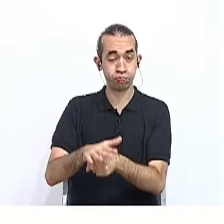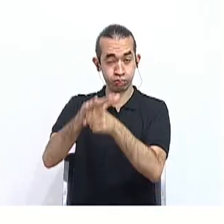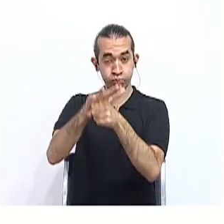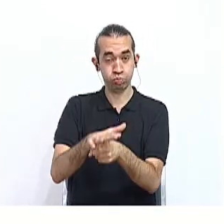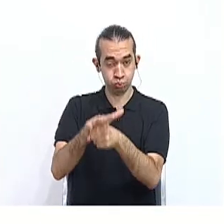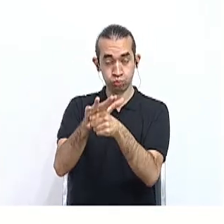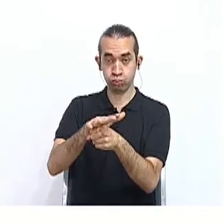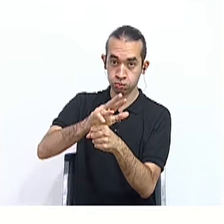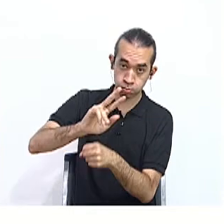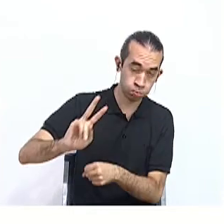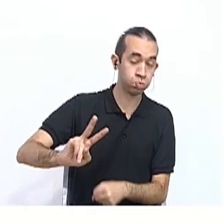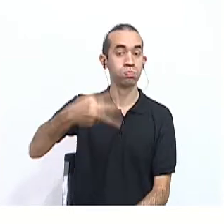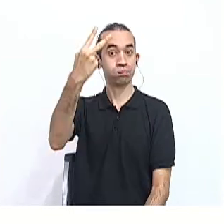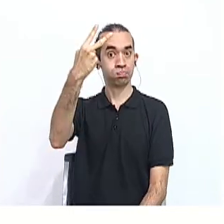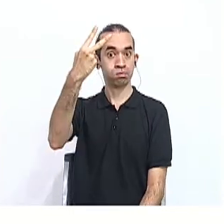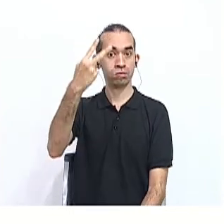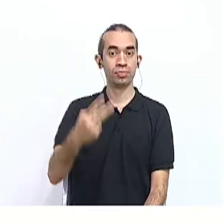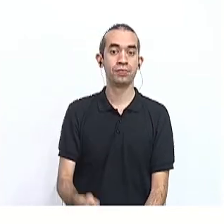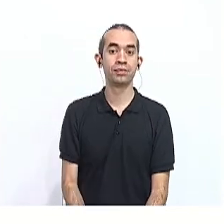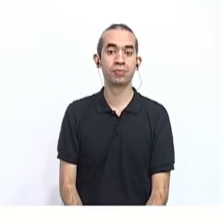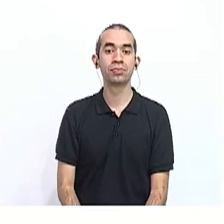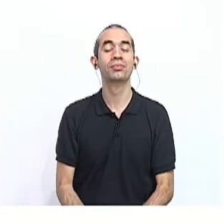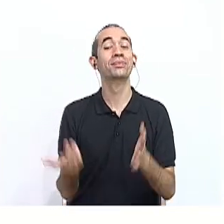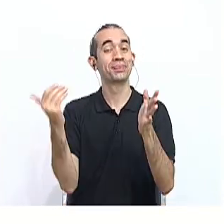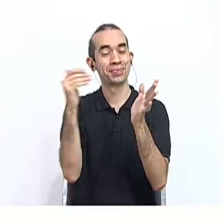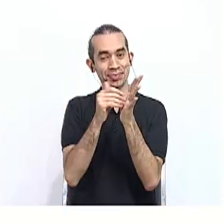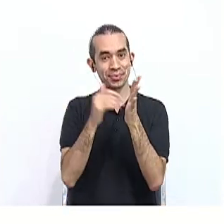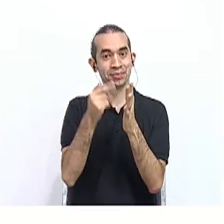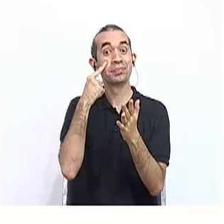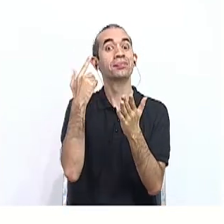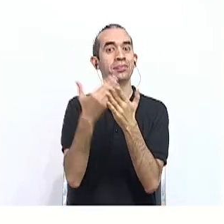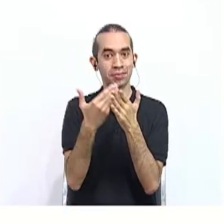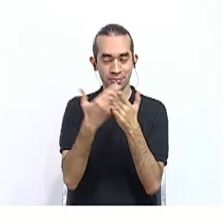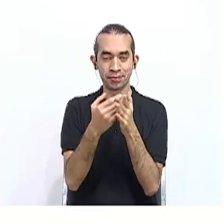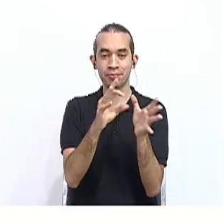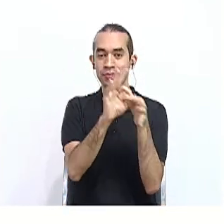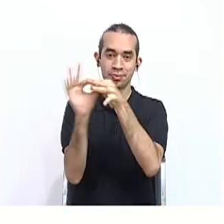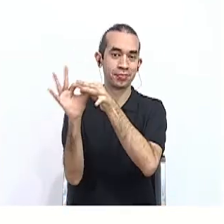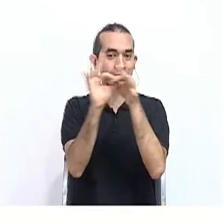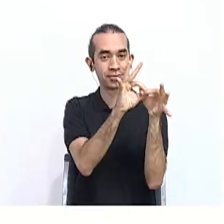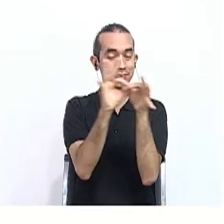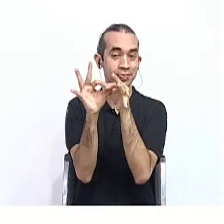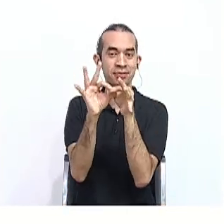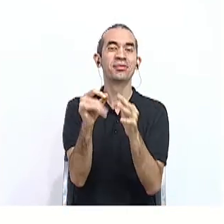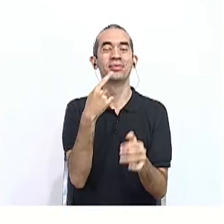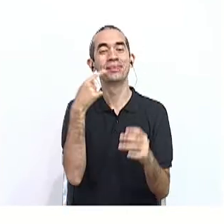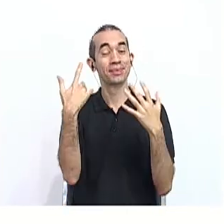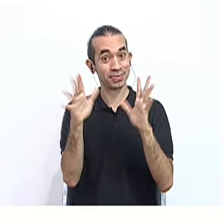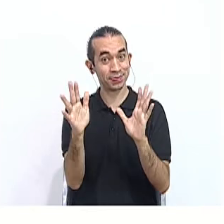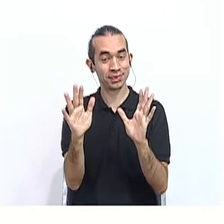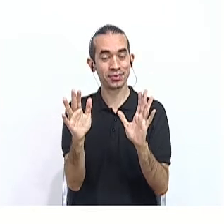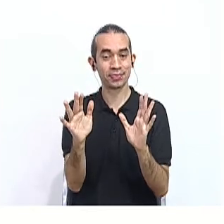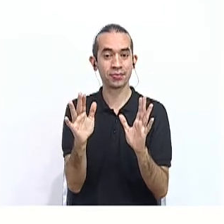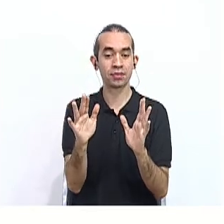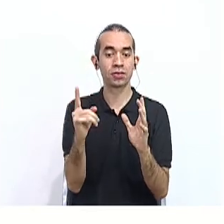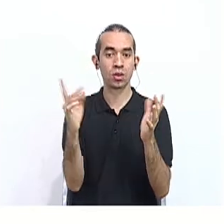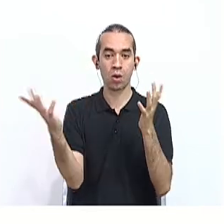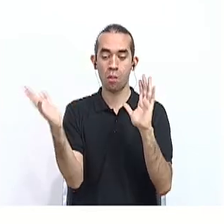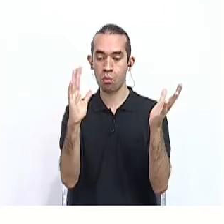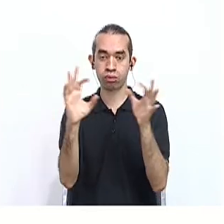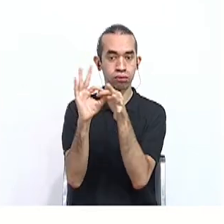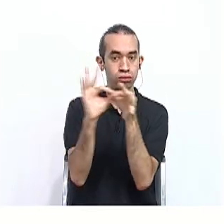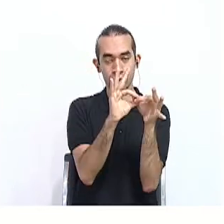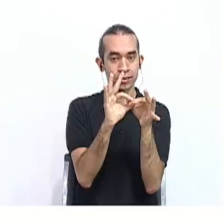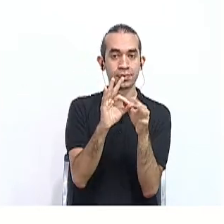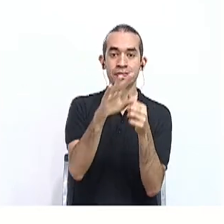presión será el doble. Y nuevamente comprobamos esta relación que les decía de proporcionalidad entre